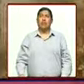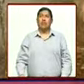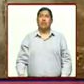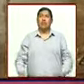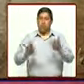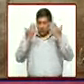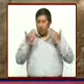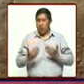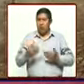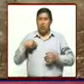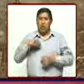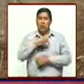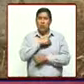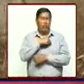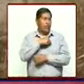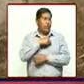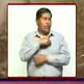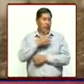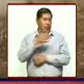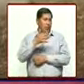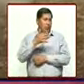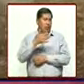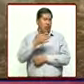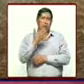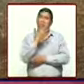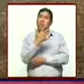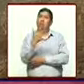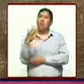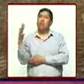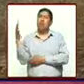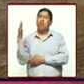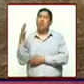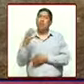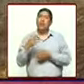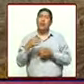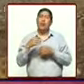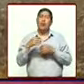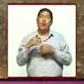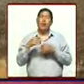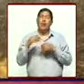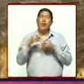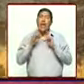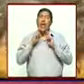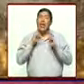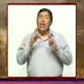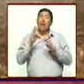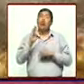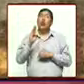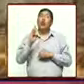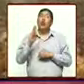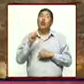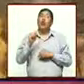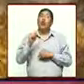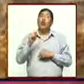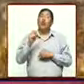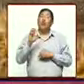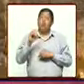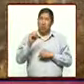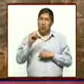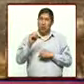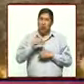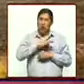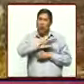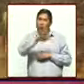En este momento nos encontramos en la reserva forestal Río Blanco Negro. Vean ustedes cómo El fuego está consumiendo todo